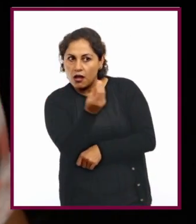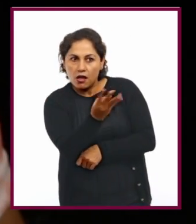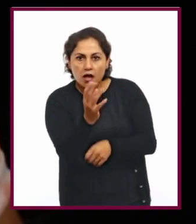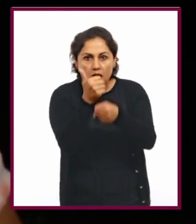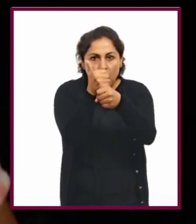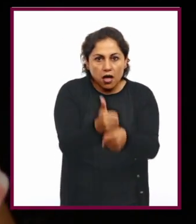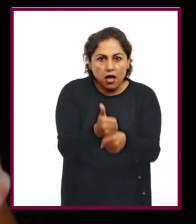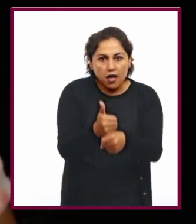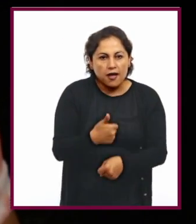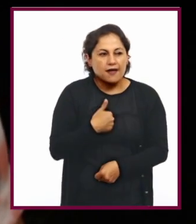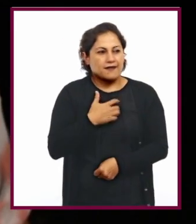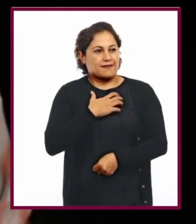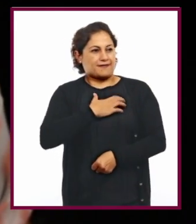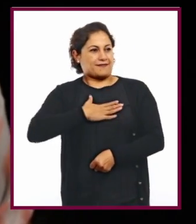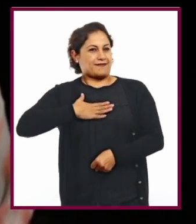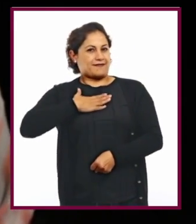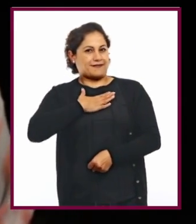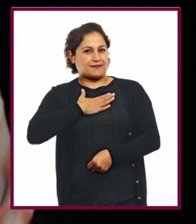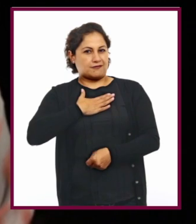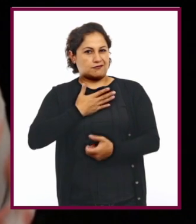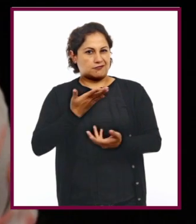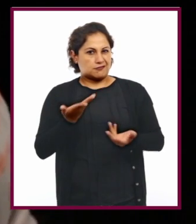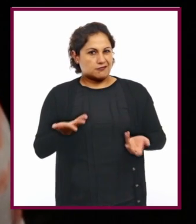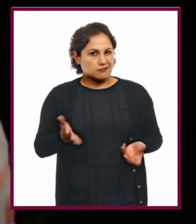que puede estar padeciendo alguien?